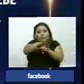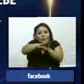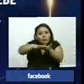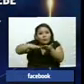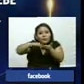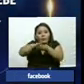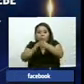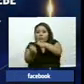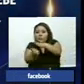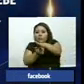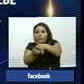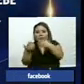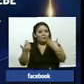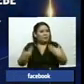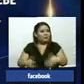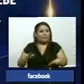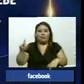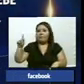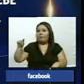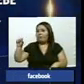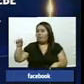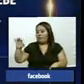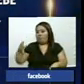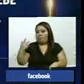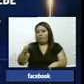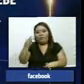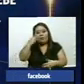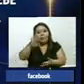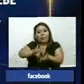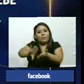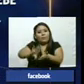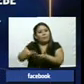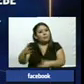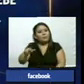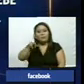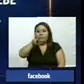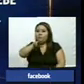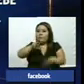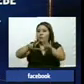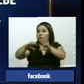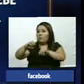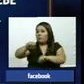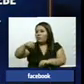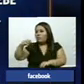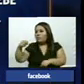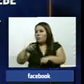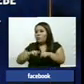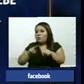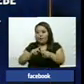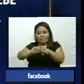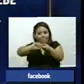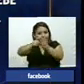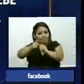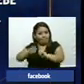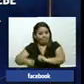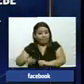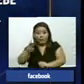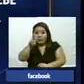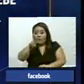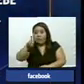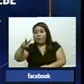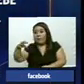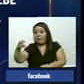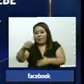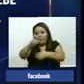el TSE ya tiene, pero se debe invertir más de $380,000 para sustituir